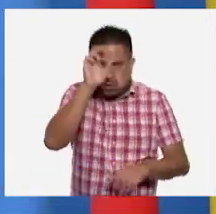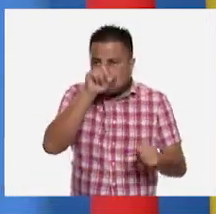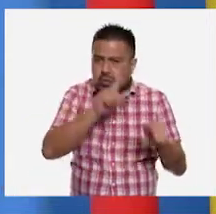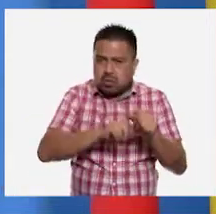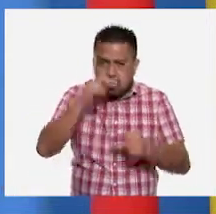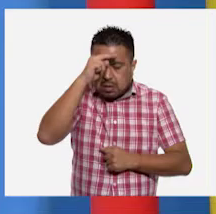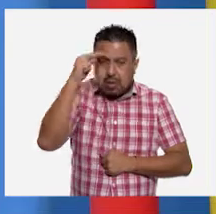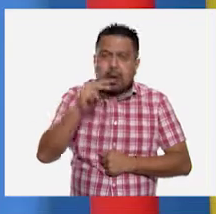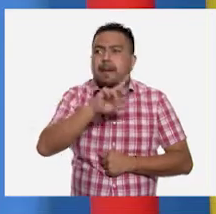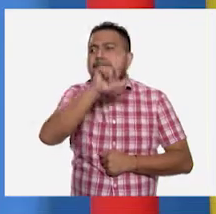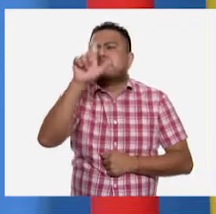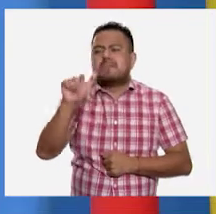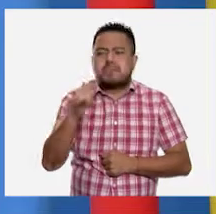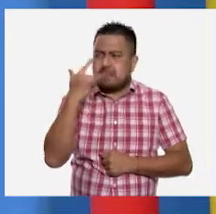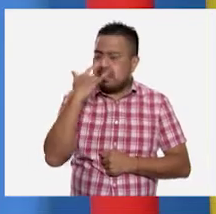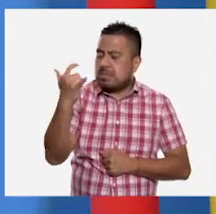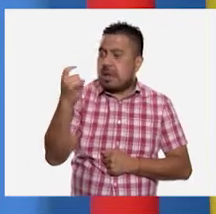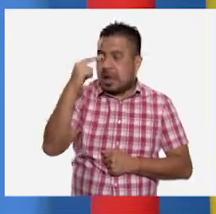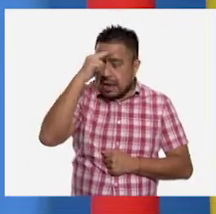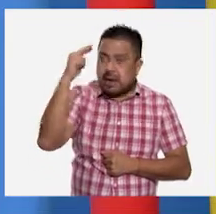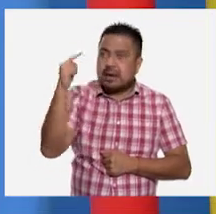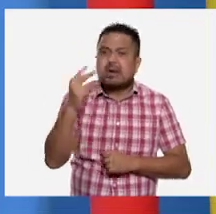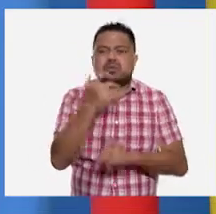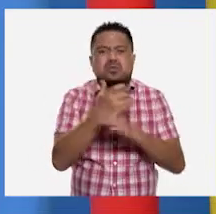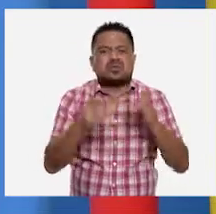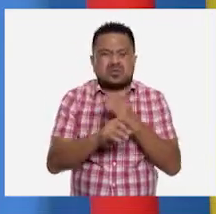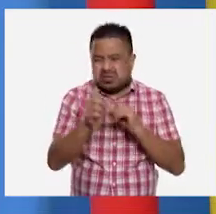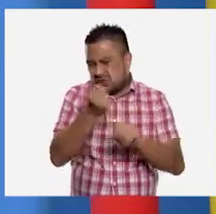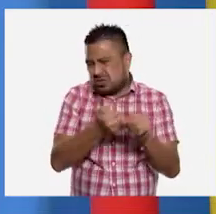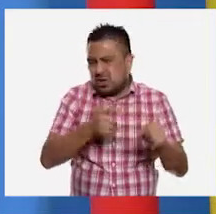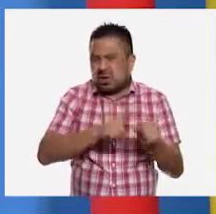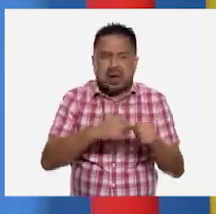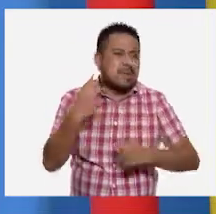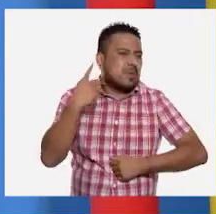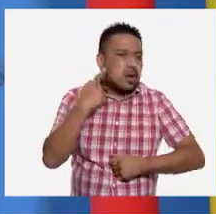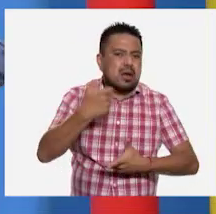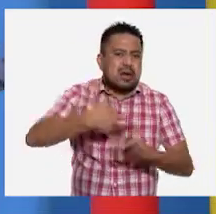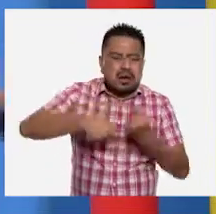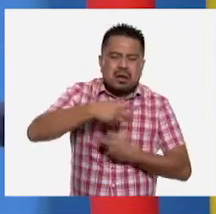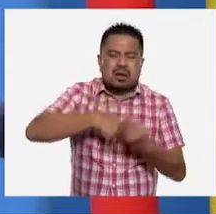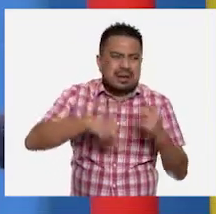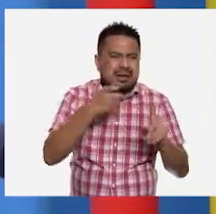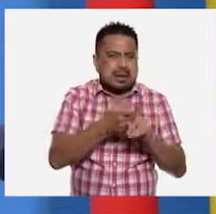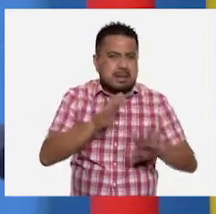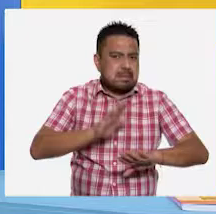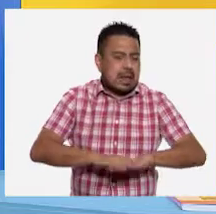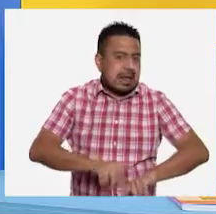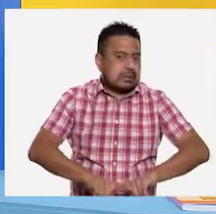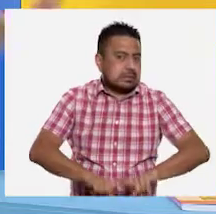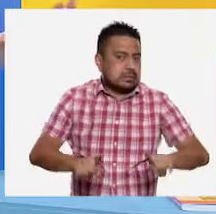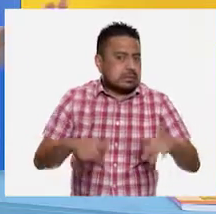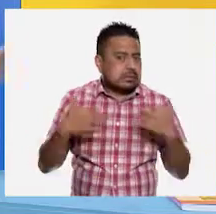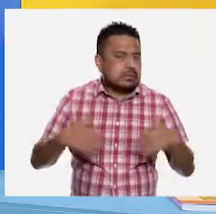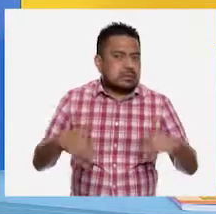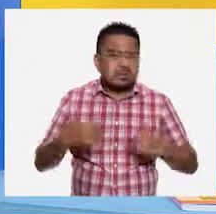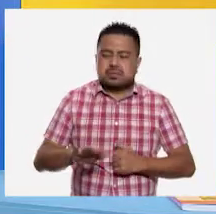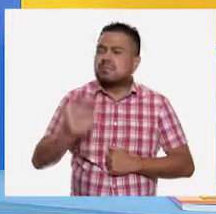México? Porque después del milagro mexicano, las condiciones sociales, políticas y económicas eran muy diferentes. A